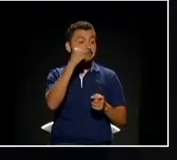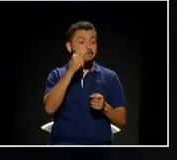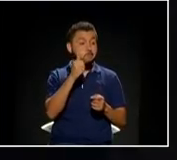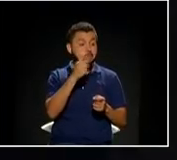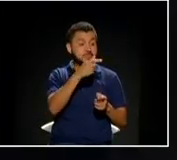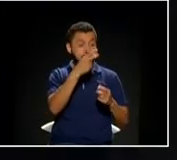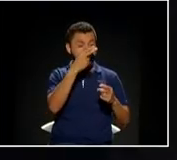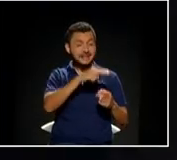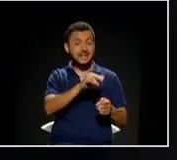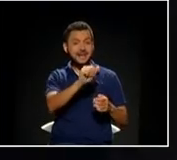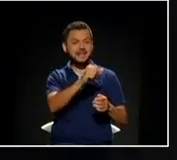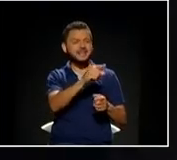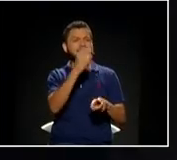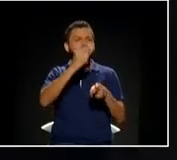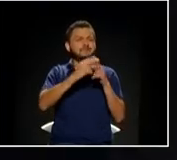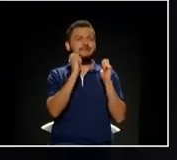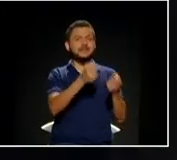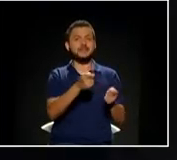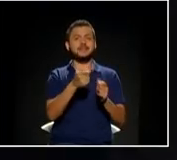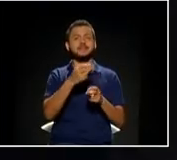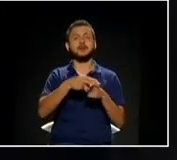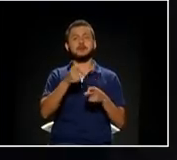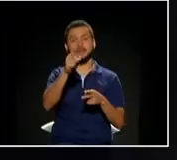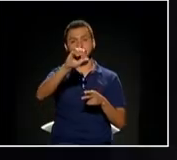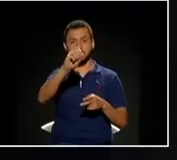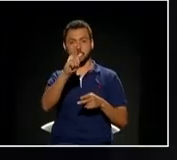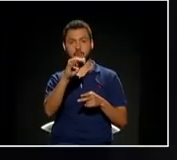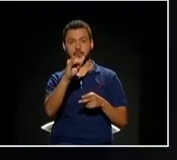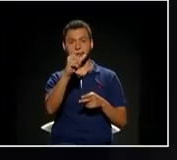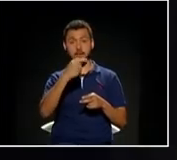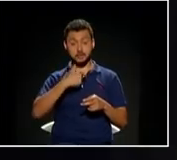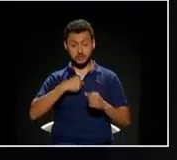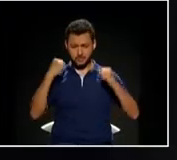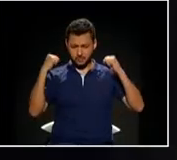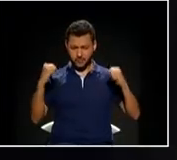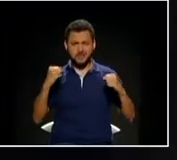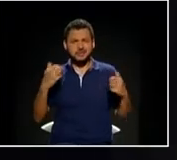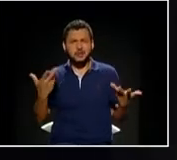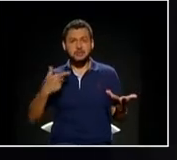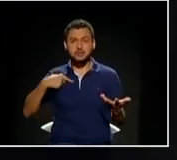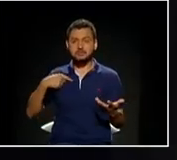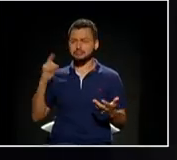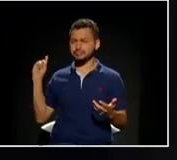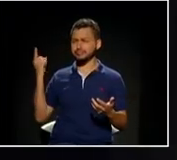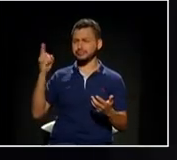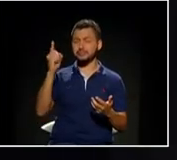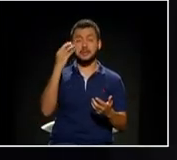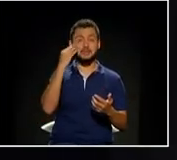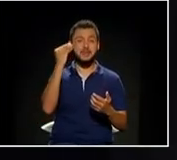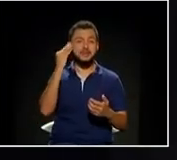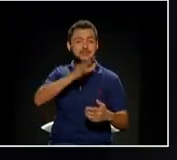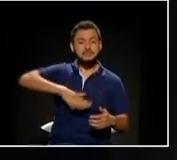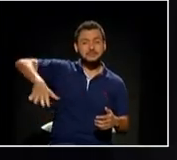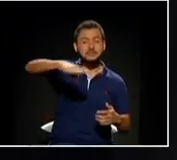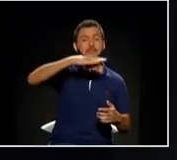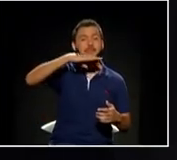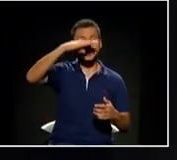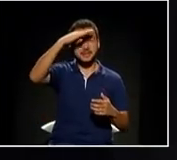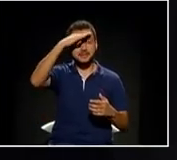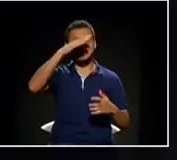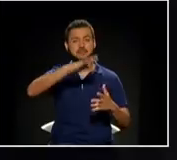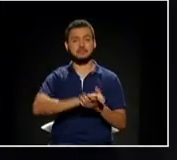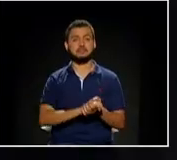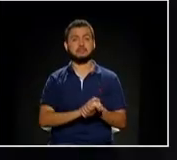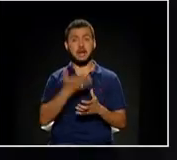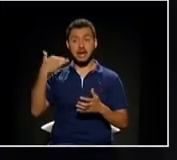realmente fortalezas es que conozco la ciudad llevo muchos años trabajando en ella fui varias veces alcalde encargado